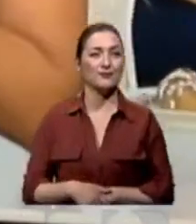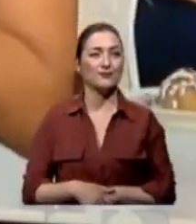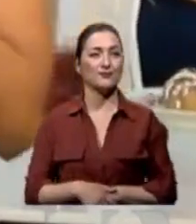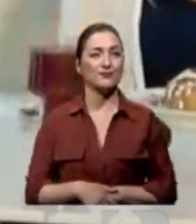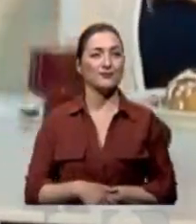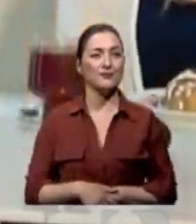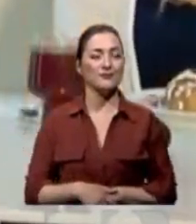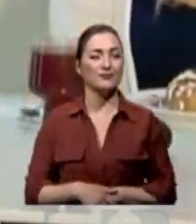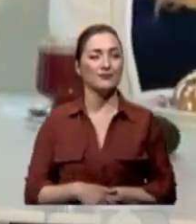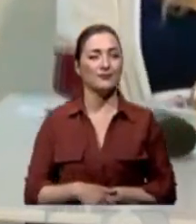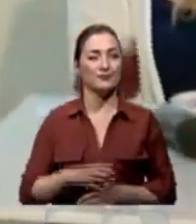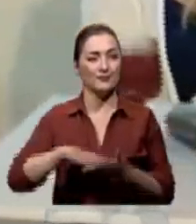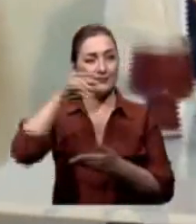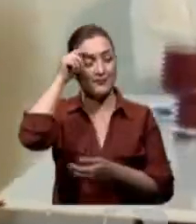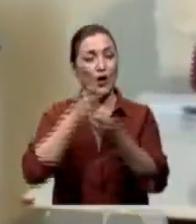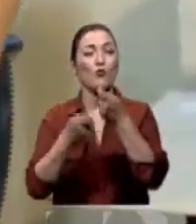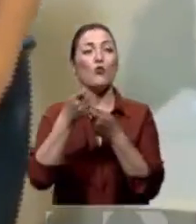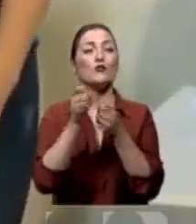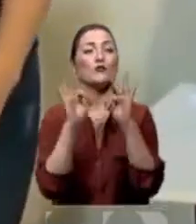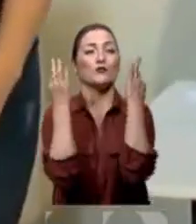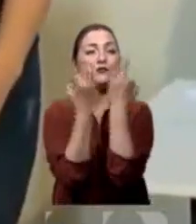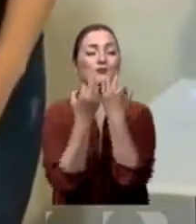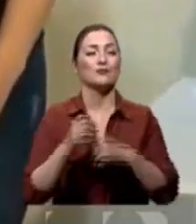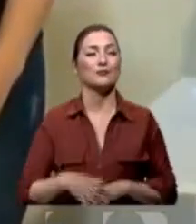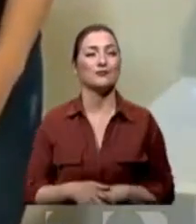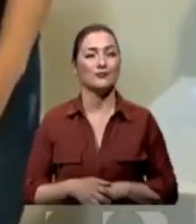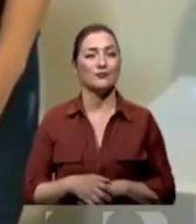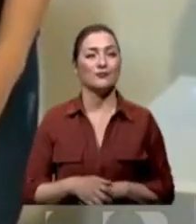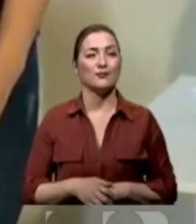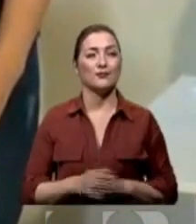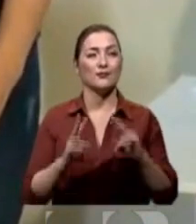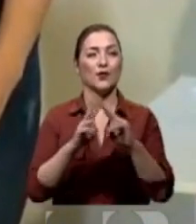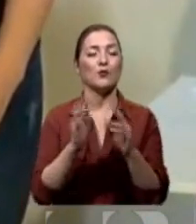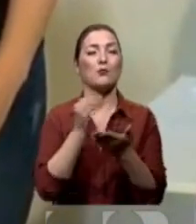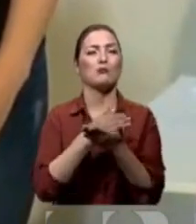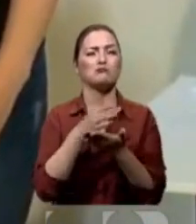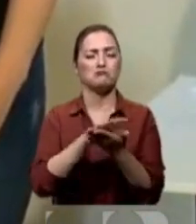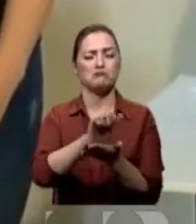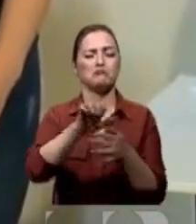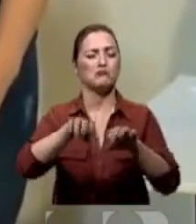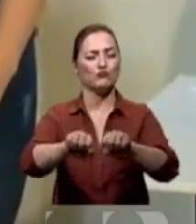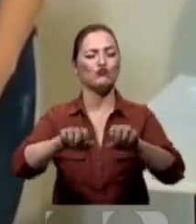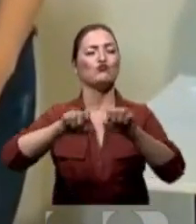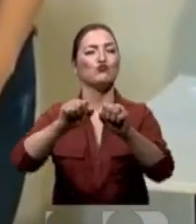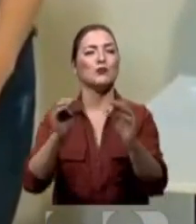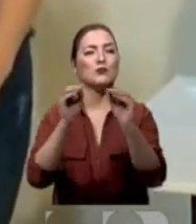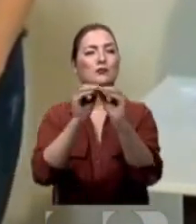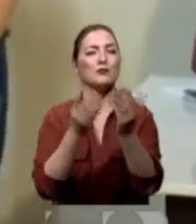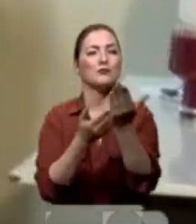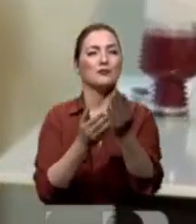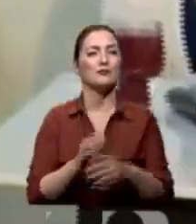definitivamente este es un emprendimiento familiar. Pero ahora sí vamos a conocer un poquito más qué es lo que nos trae Atavío y